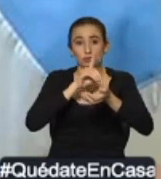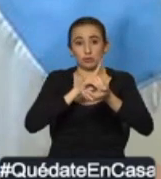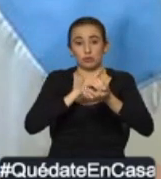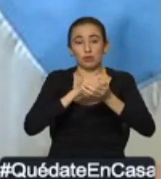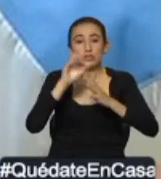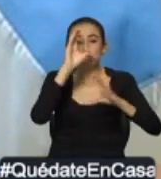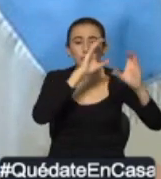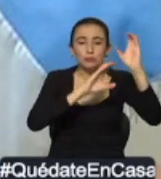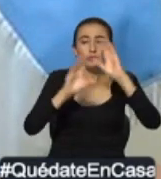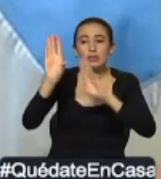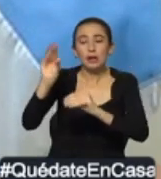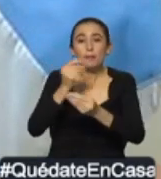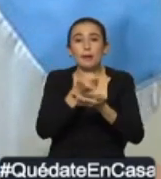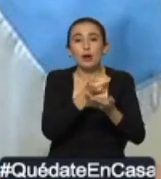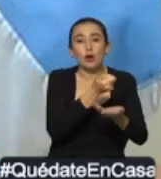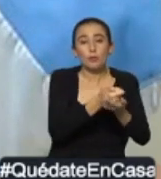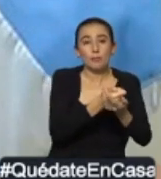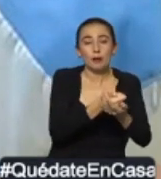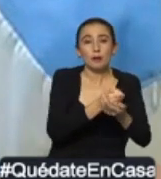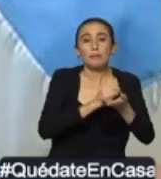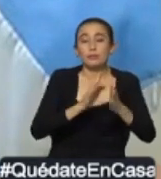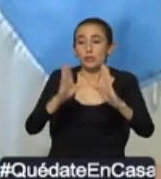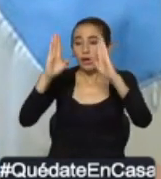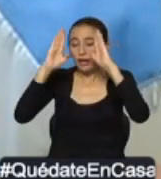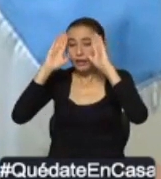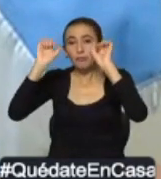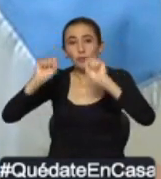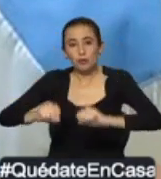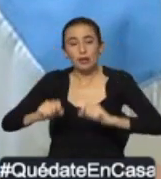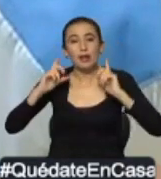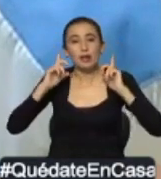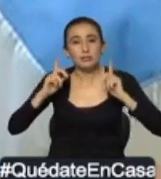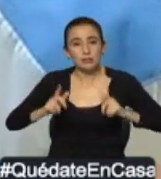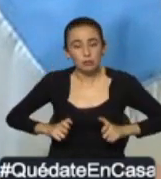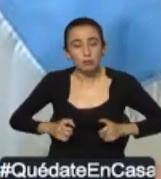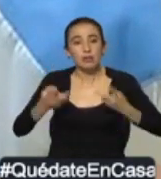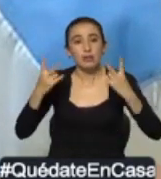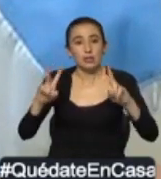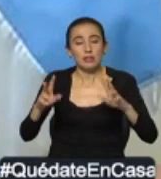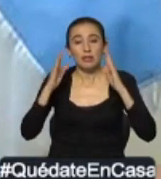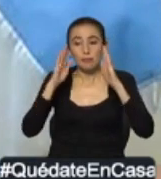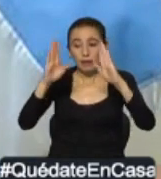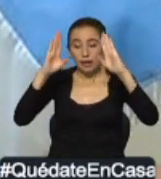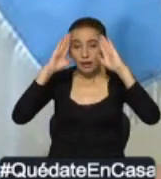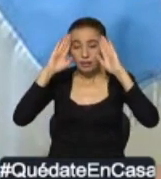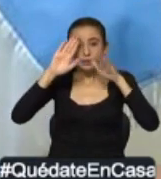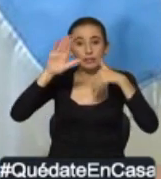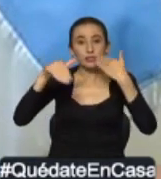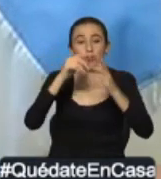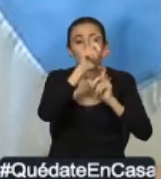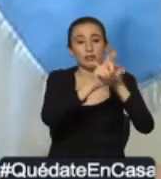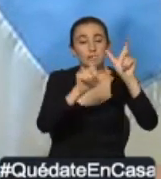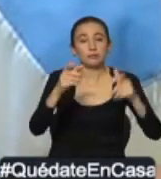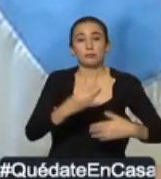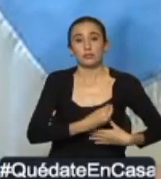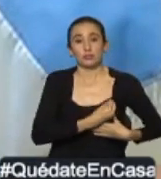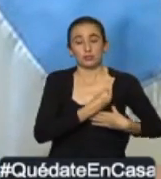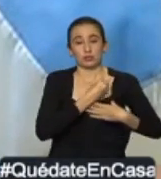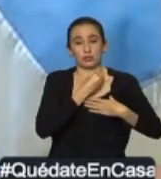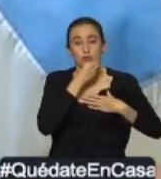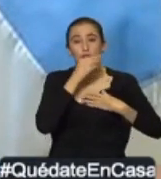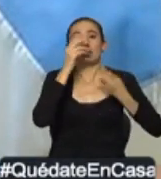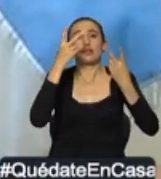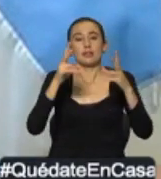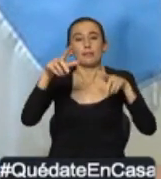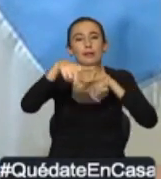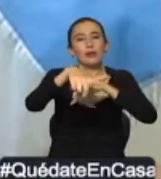atender los casos de lakovic 19 y el equipamiento para habilitar un mayor número de unidades de cuidados intensivos y de